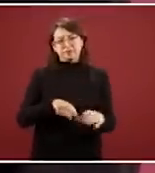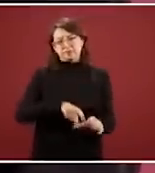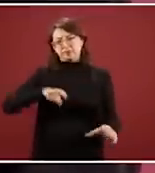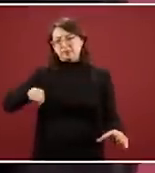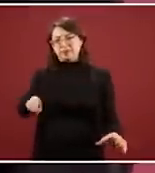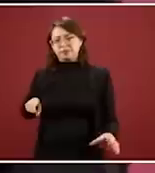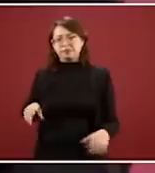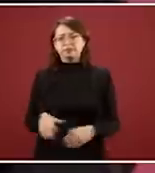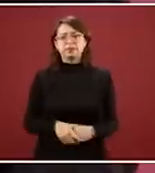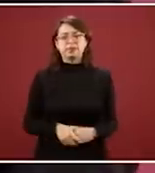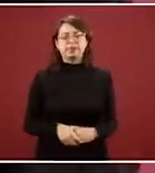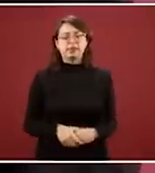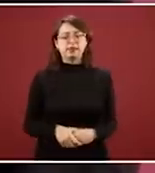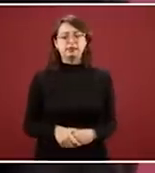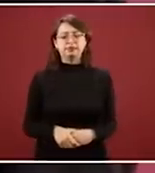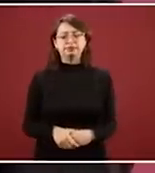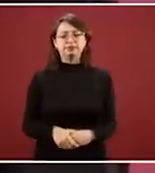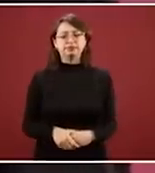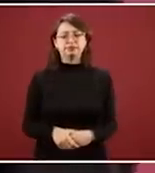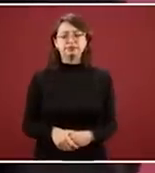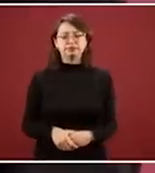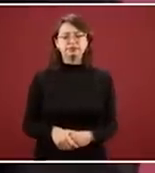No vamos nosotros